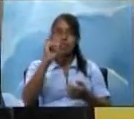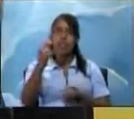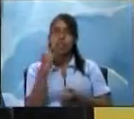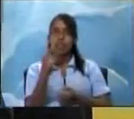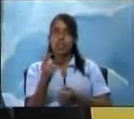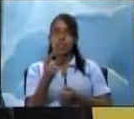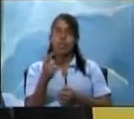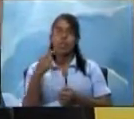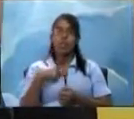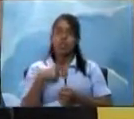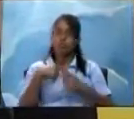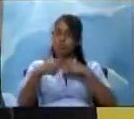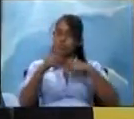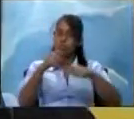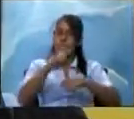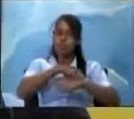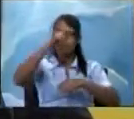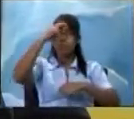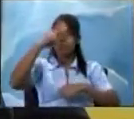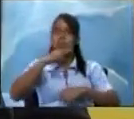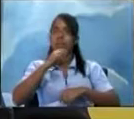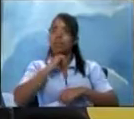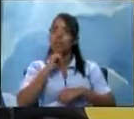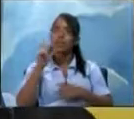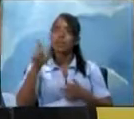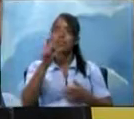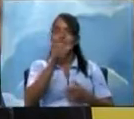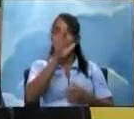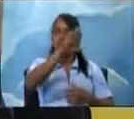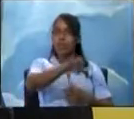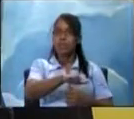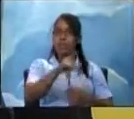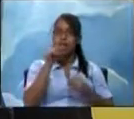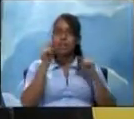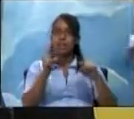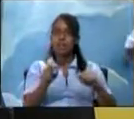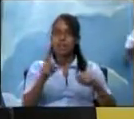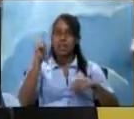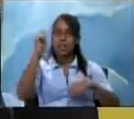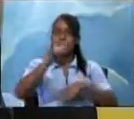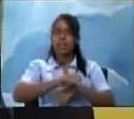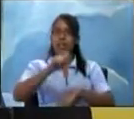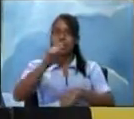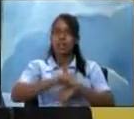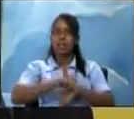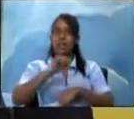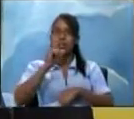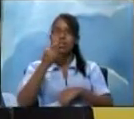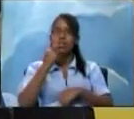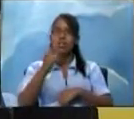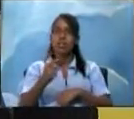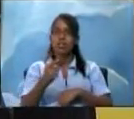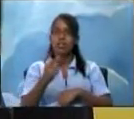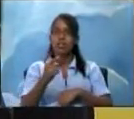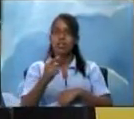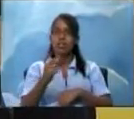Y dijo, en los negocios de mi padre me es necesario estar, allí en el templo. Y